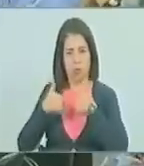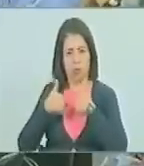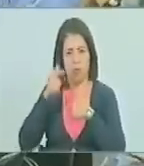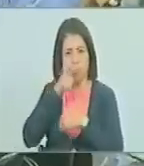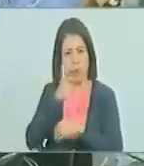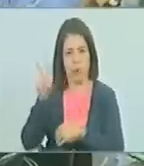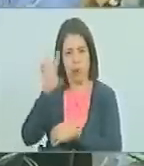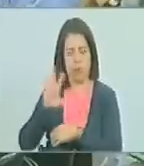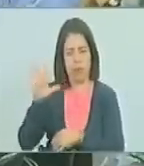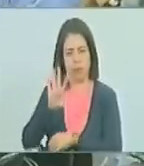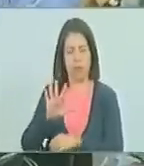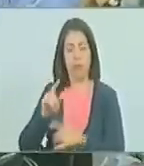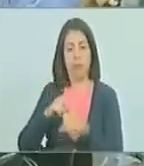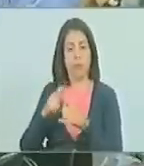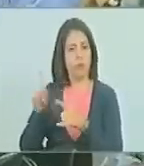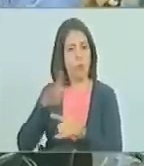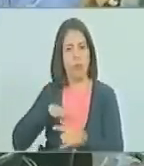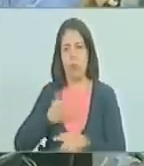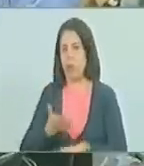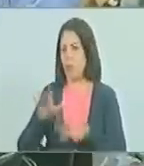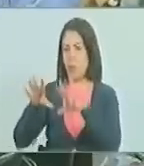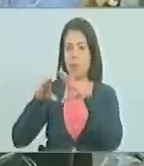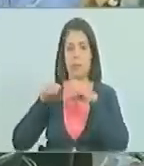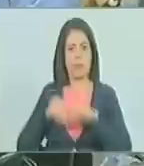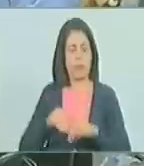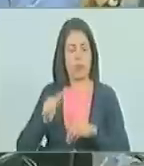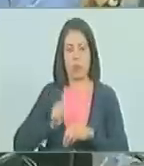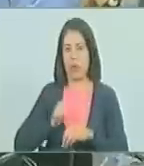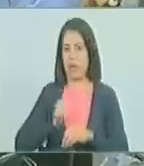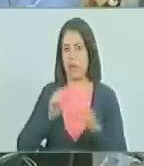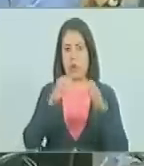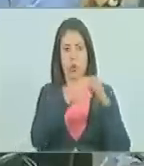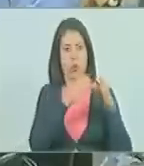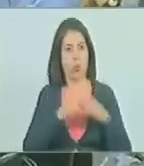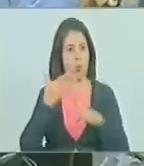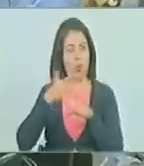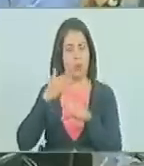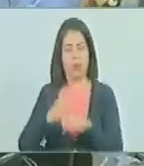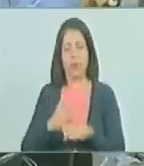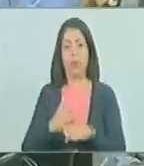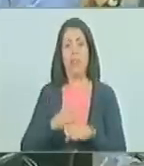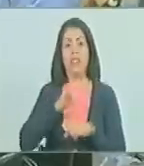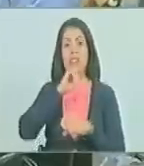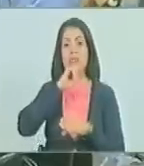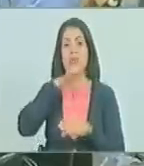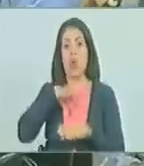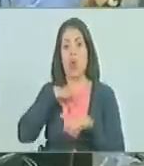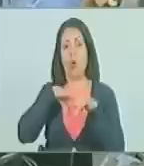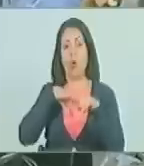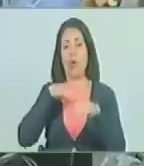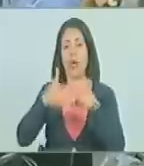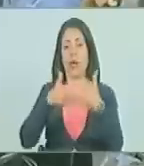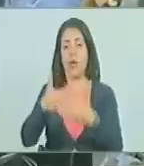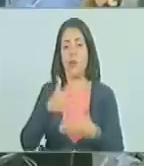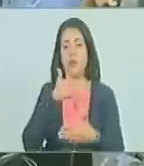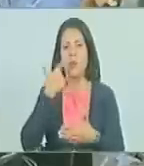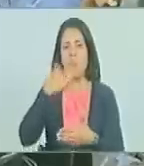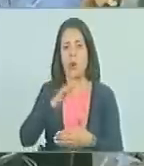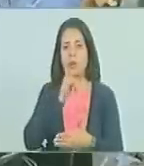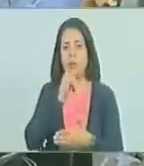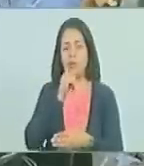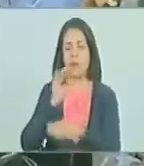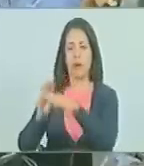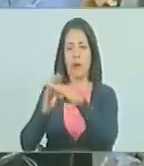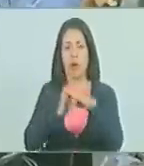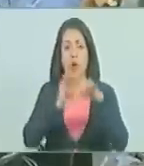para nosotros es inaceptable y lo condenamos, venga de donde venga. Esto es la crónica de una muerte anunciada. Hoy el